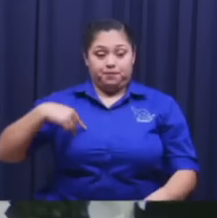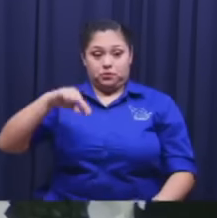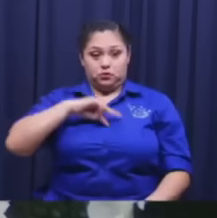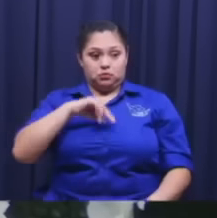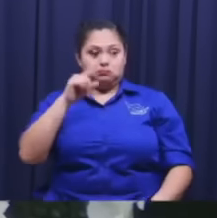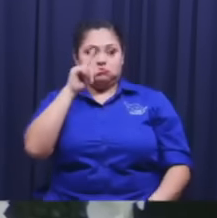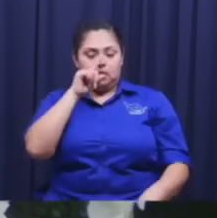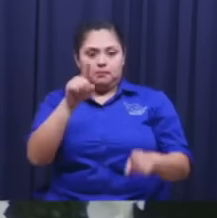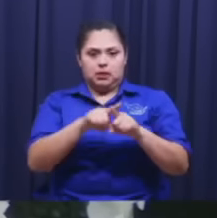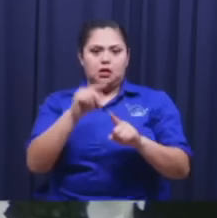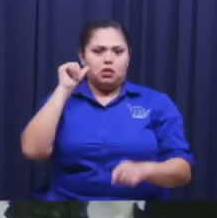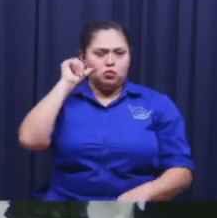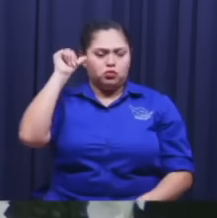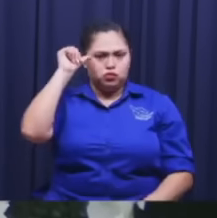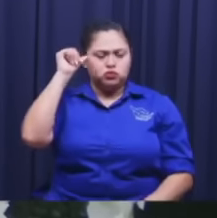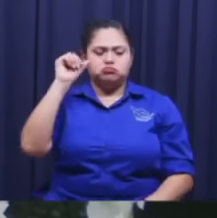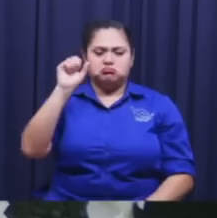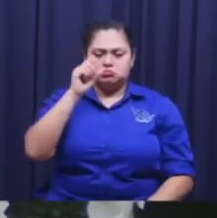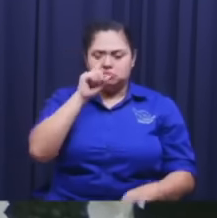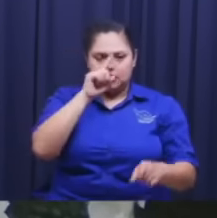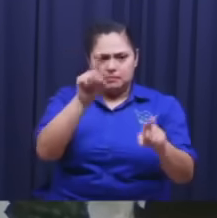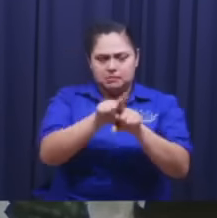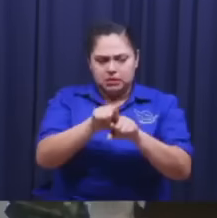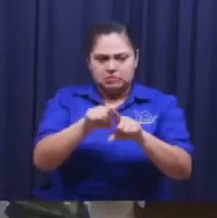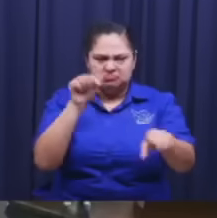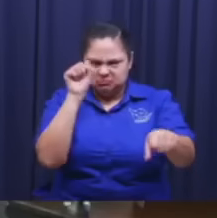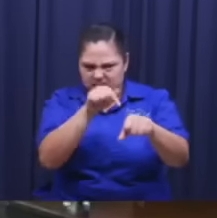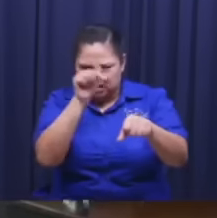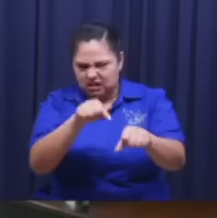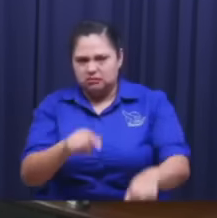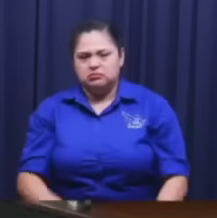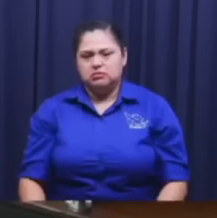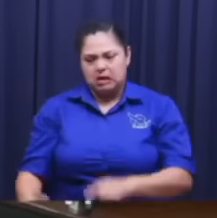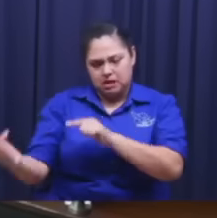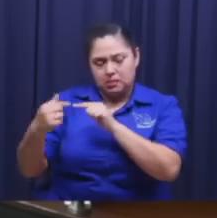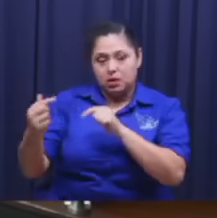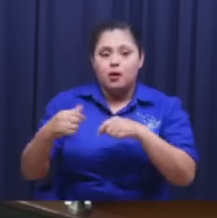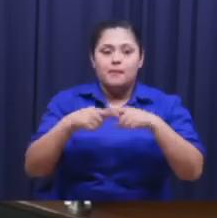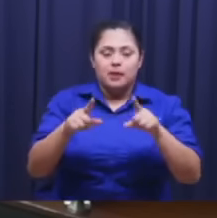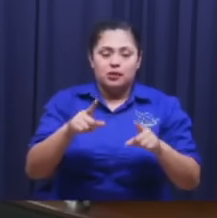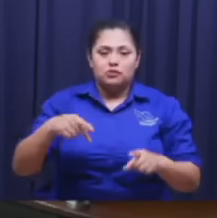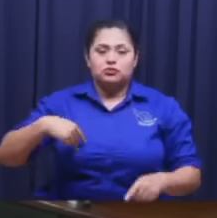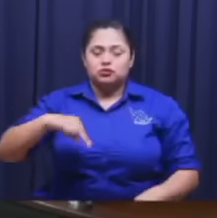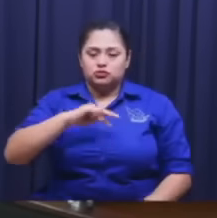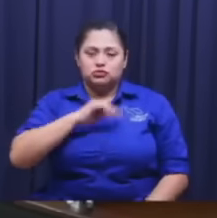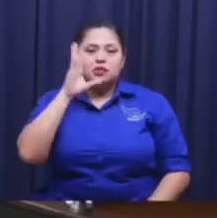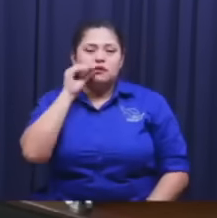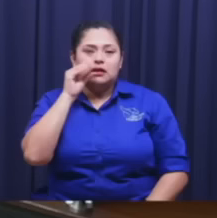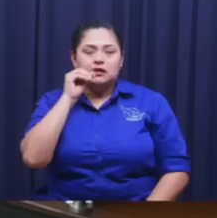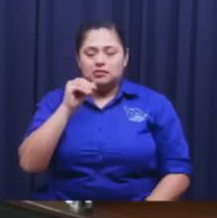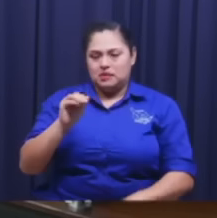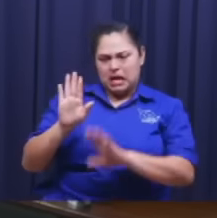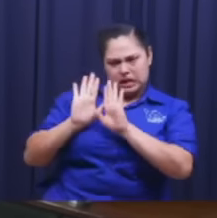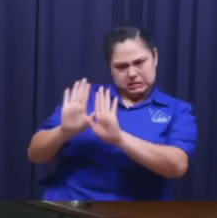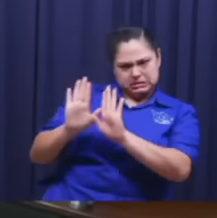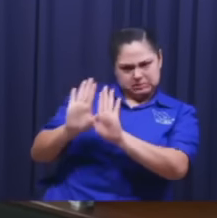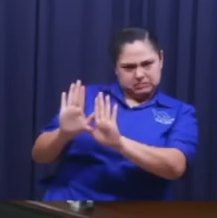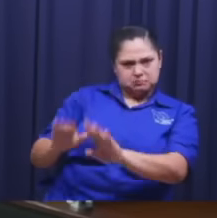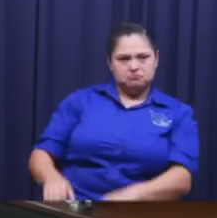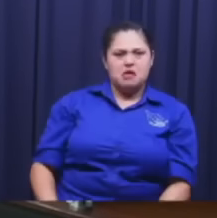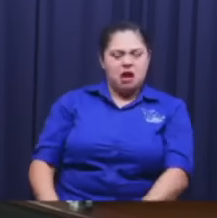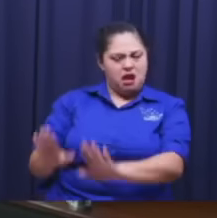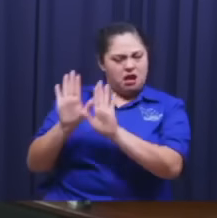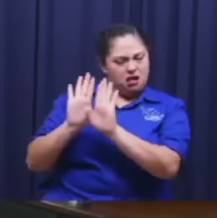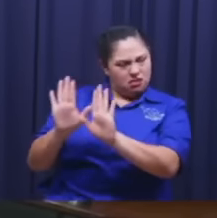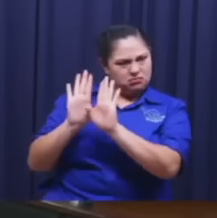Entonces, la temática que hemos estado abordando es resistir, resistir. Yo voy a